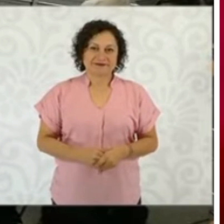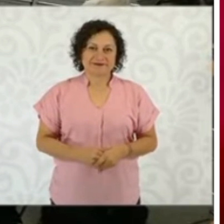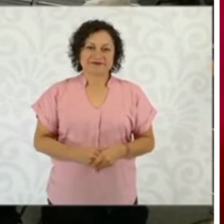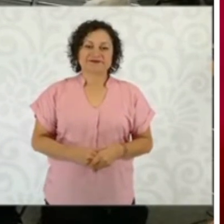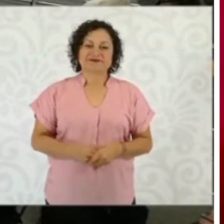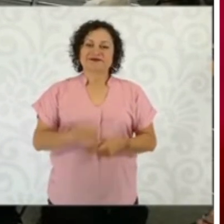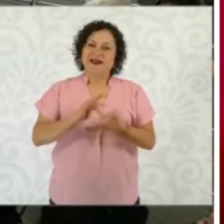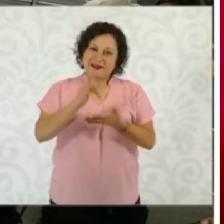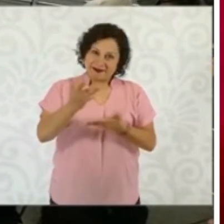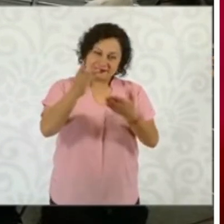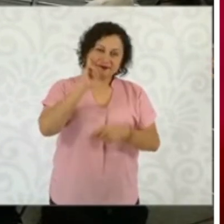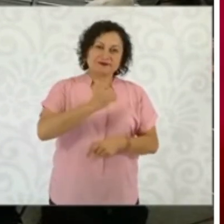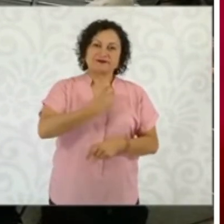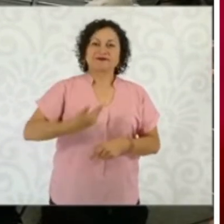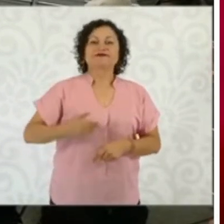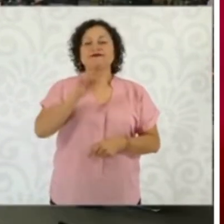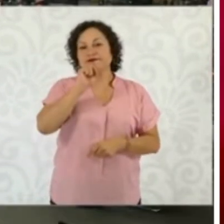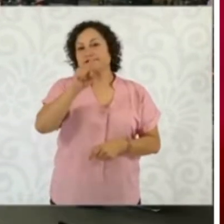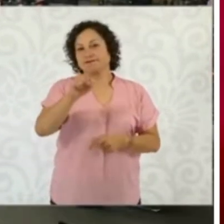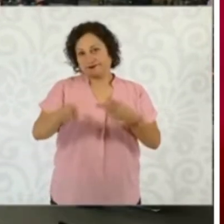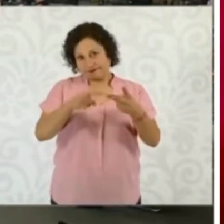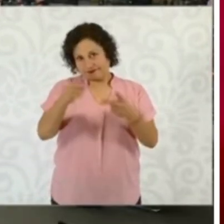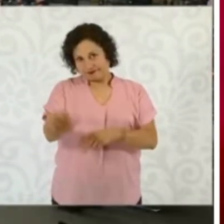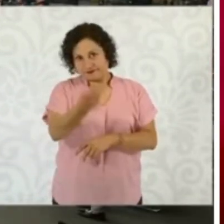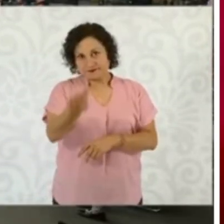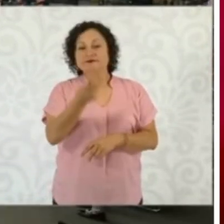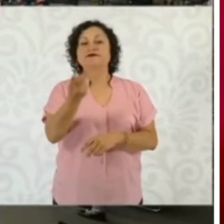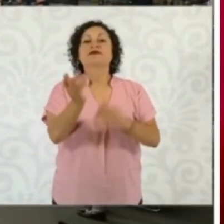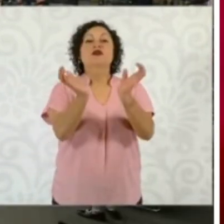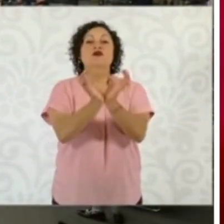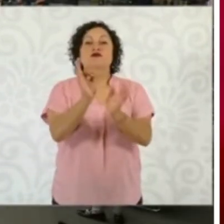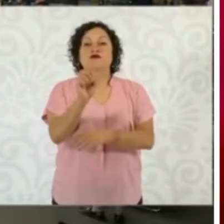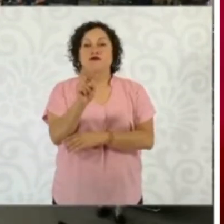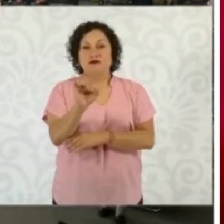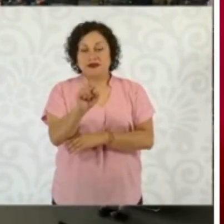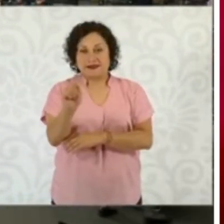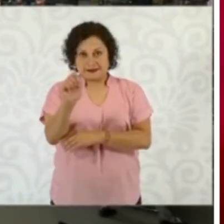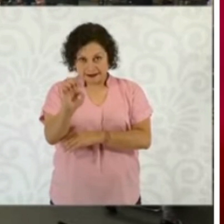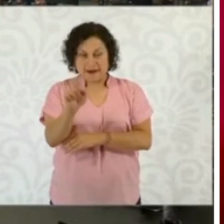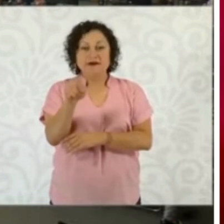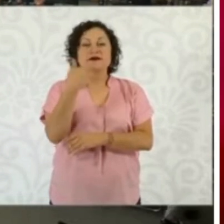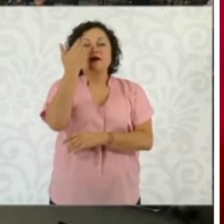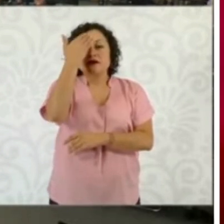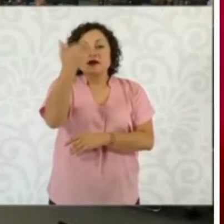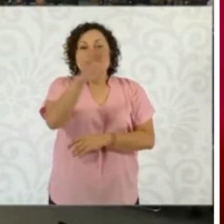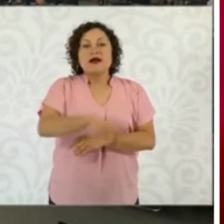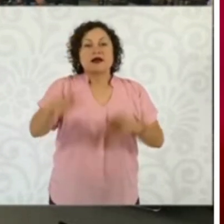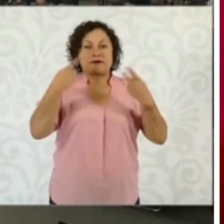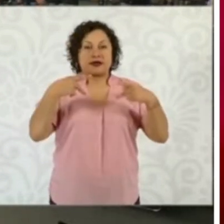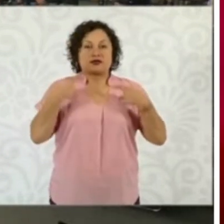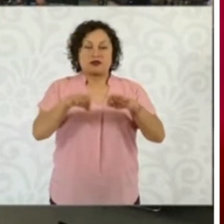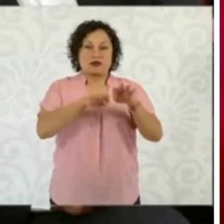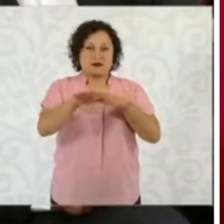Gracias, presidenta. También un poco en el mismo tema de FOBISSSTE, saber si los servidores públicos que no estén activos o que